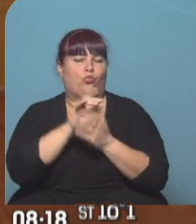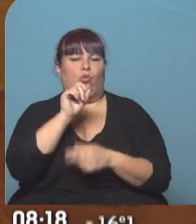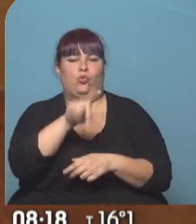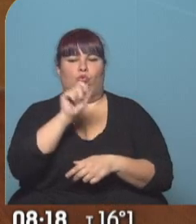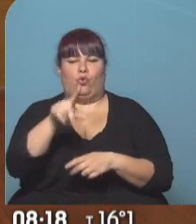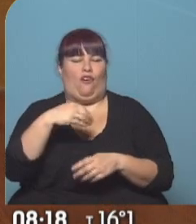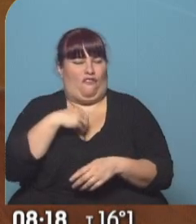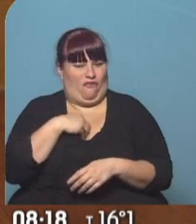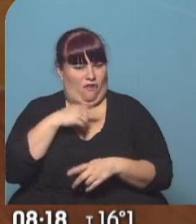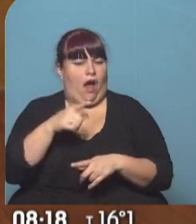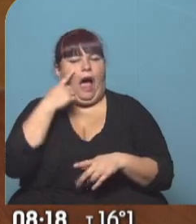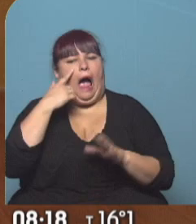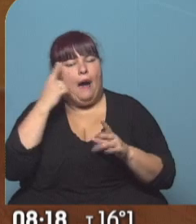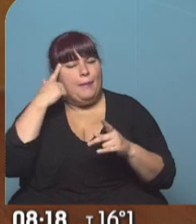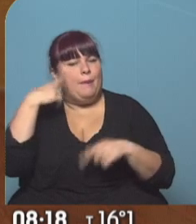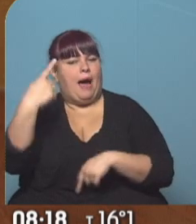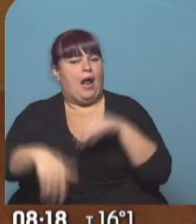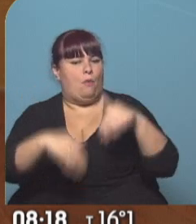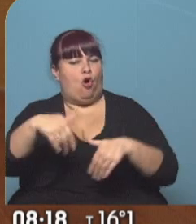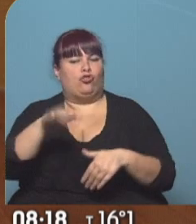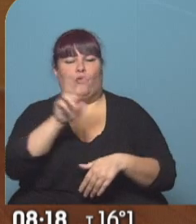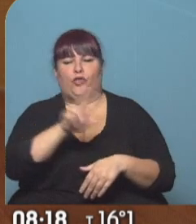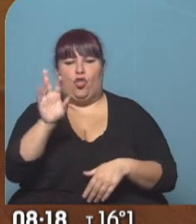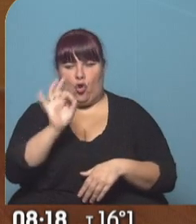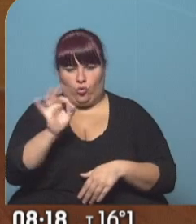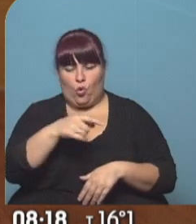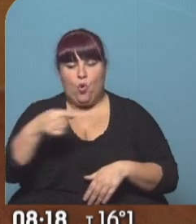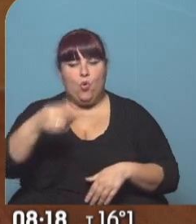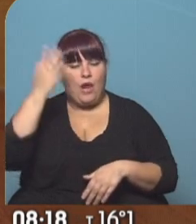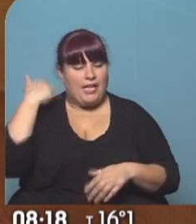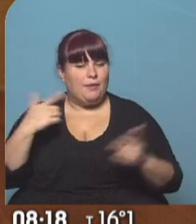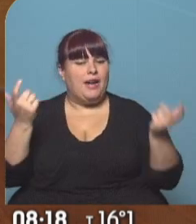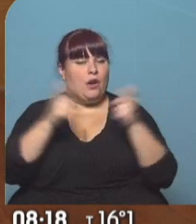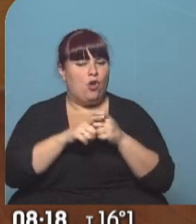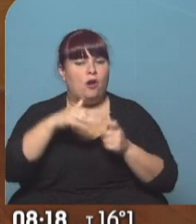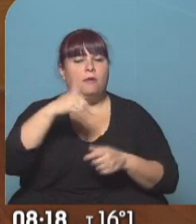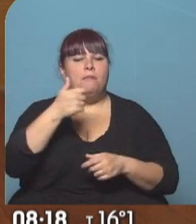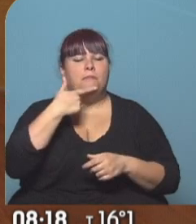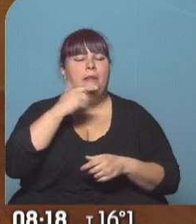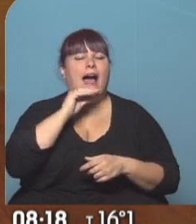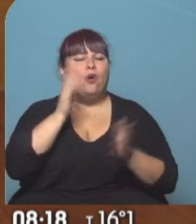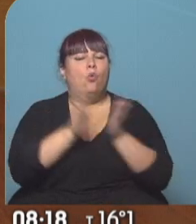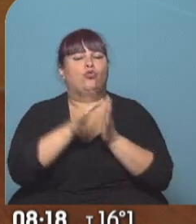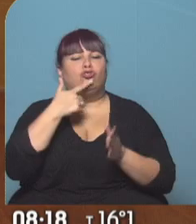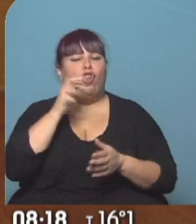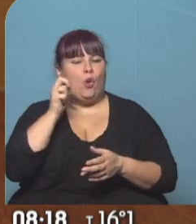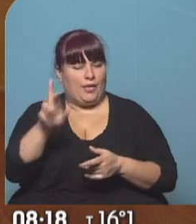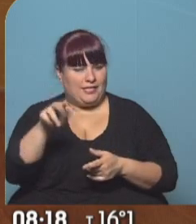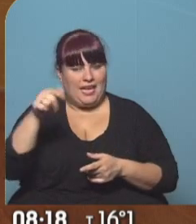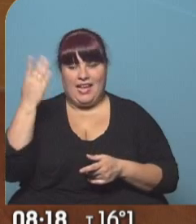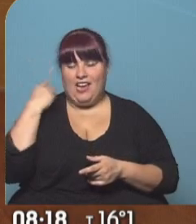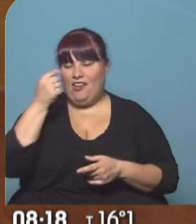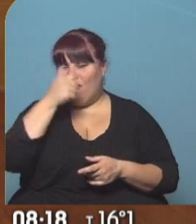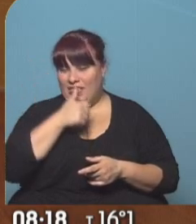respectivos seguidores pensando en las elecciones del próximo 22 de octubre. La semana pasada se reunió Sergio Massa con Margarita Stolbizer. Este fin